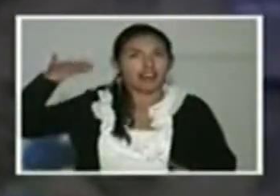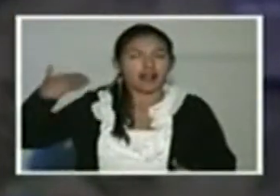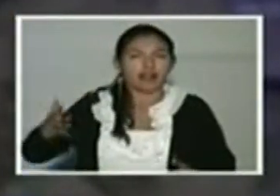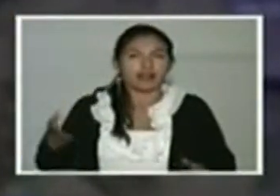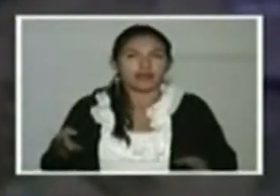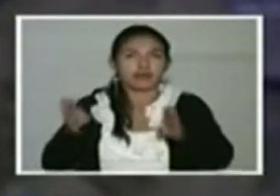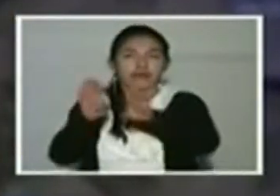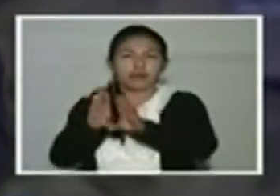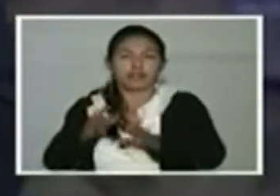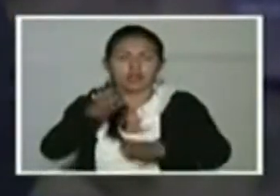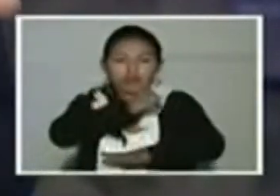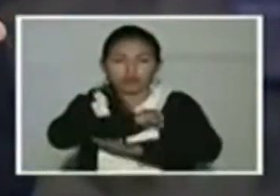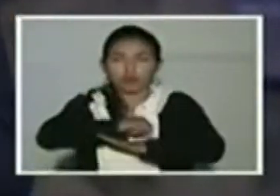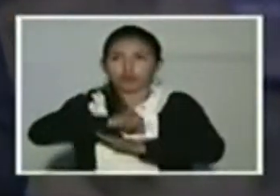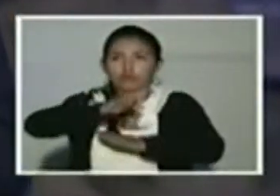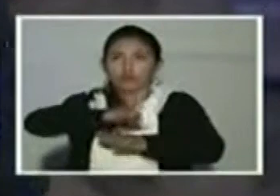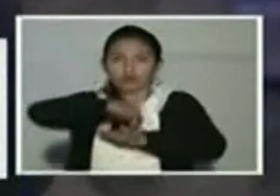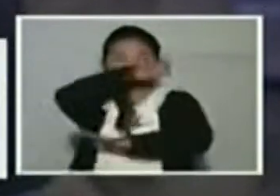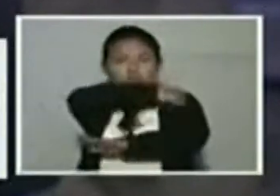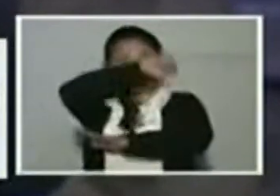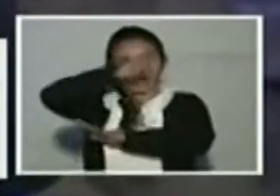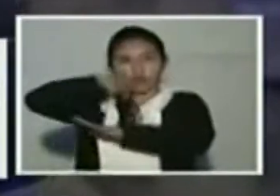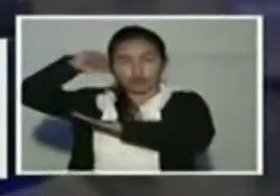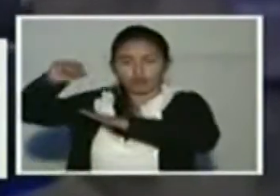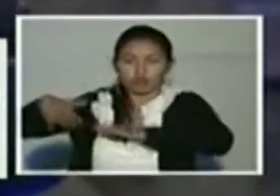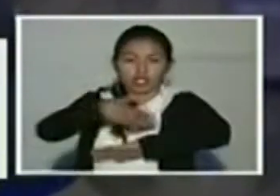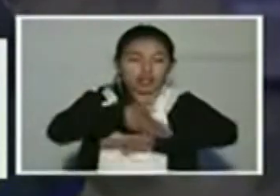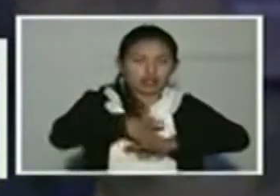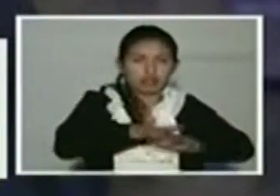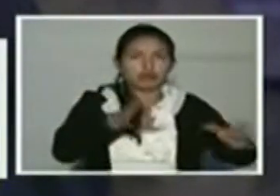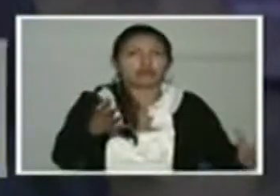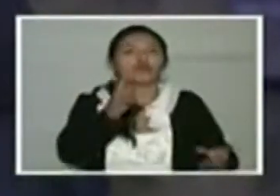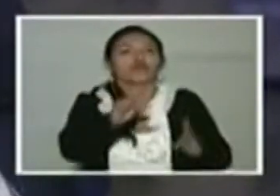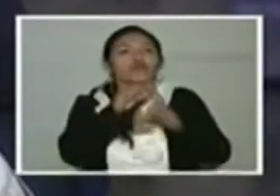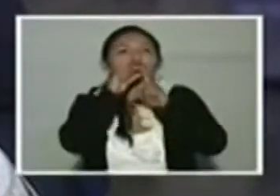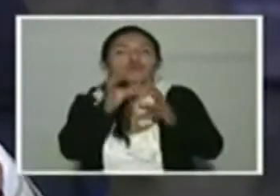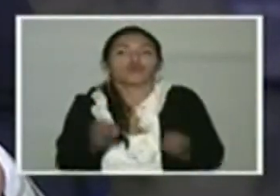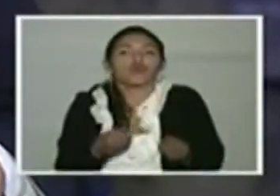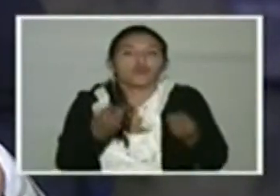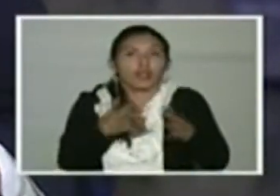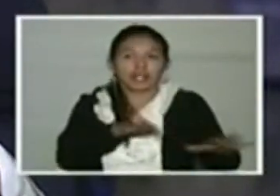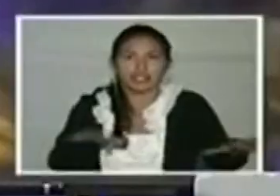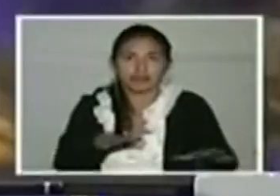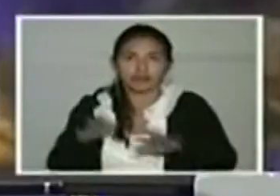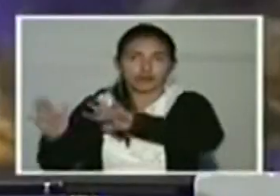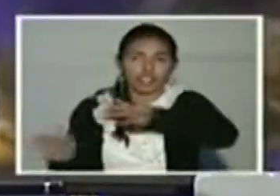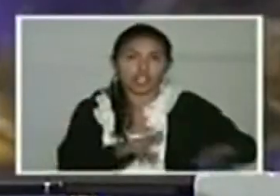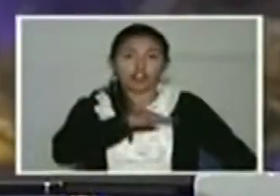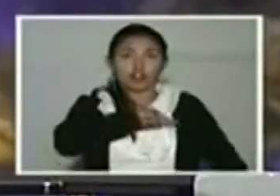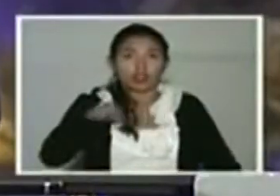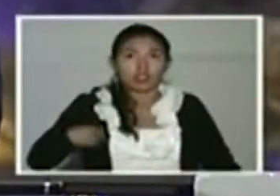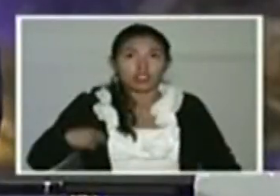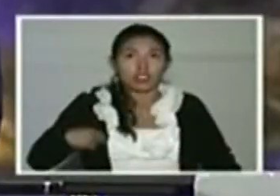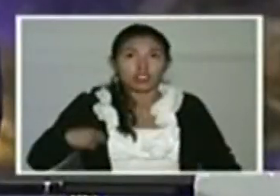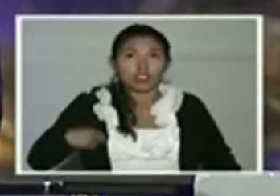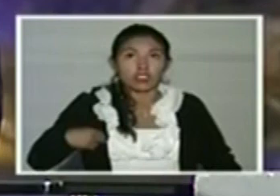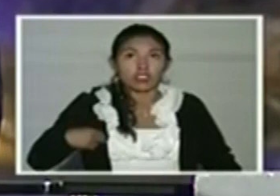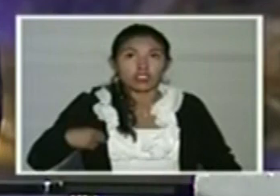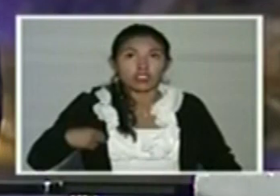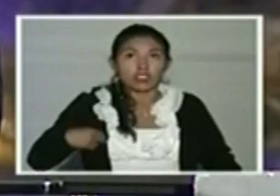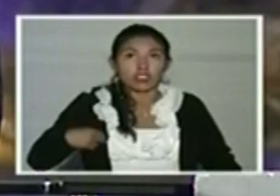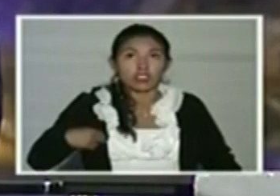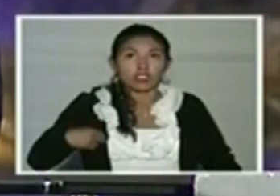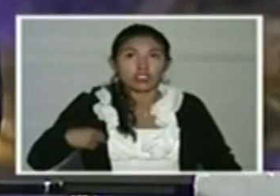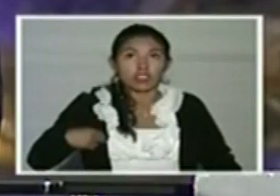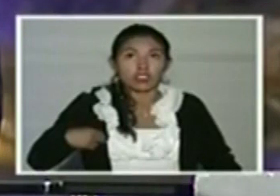brechas entre la zona rural y la zona urbana ustedes que plantean para hacerlo nos nos gusta vivir